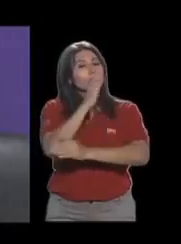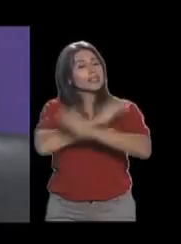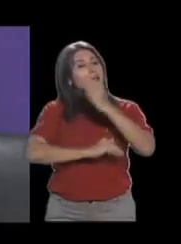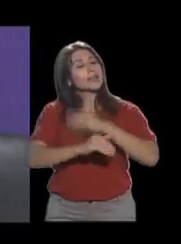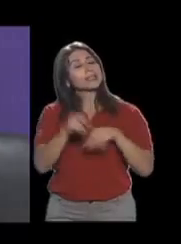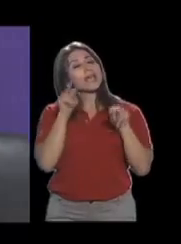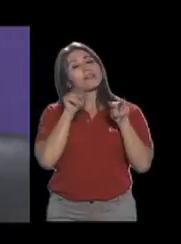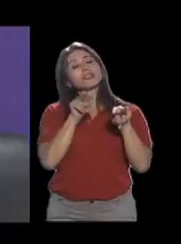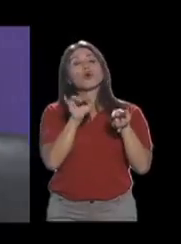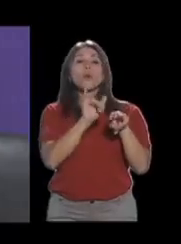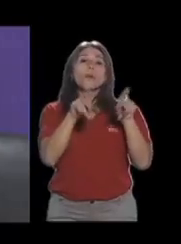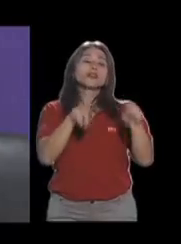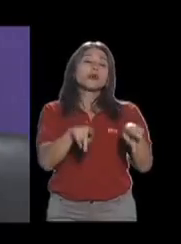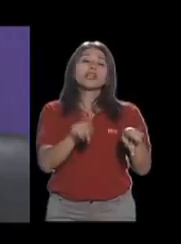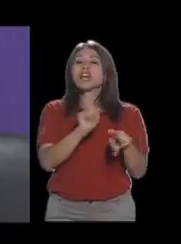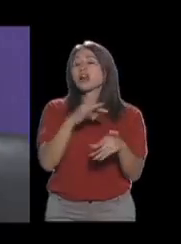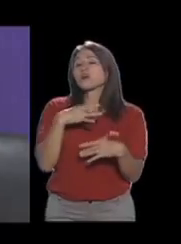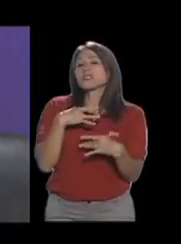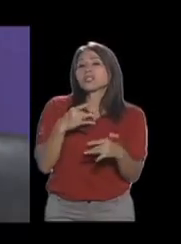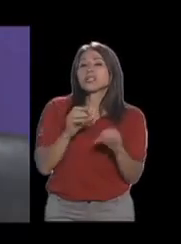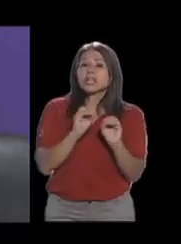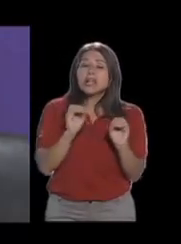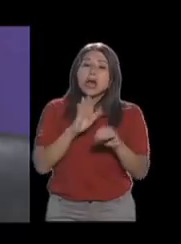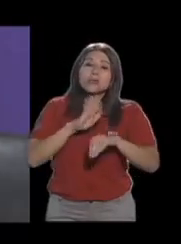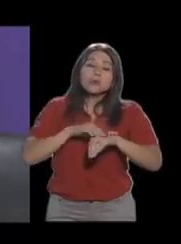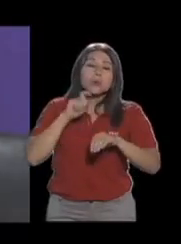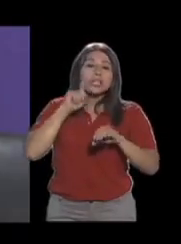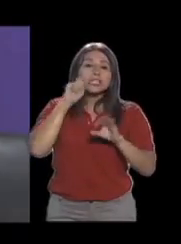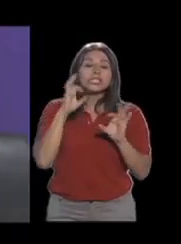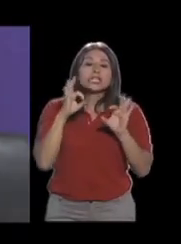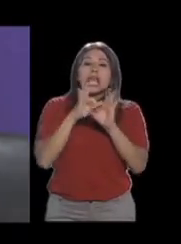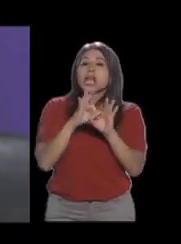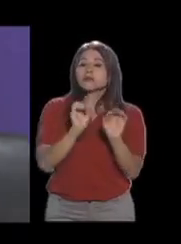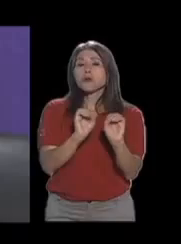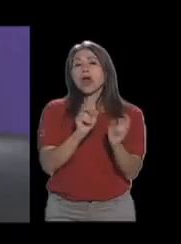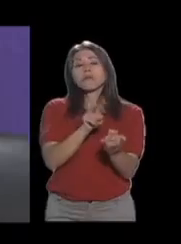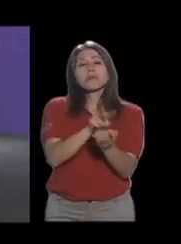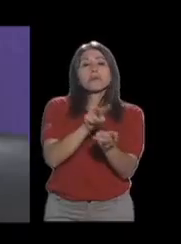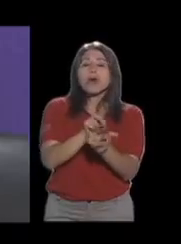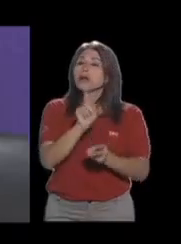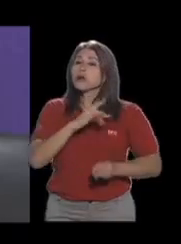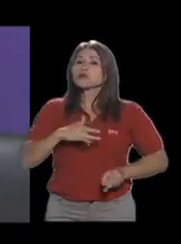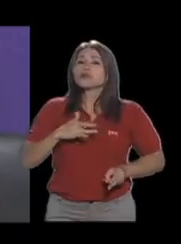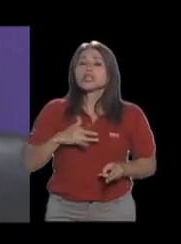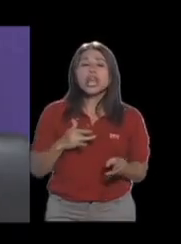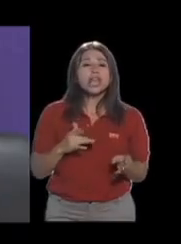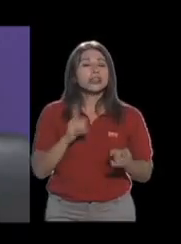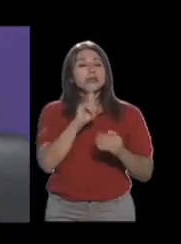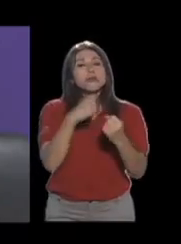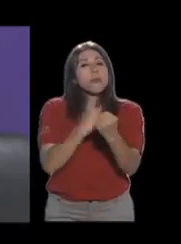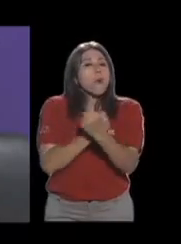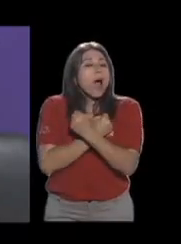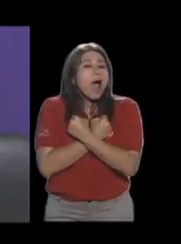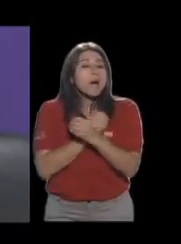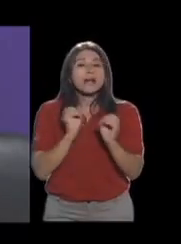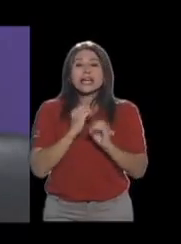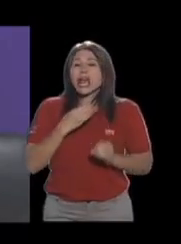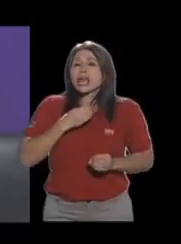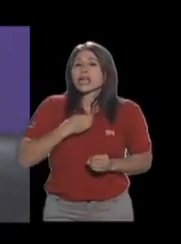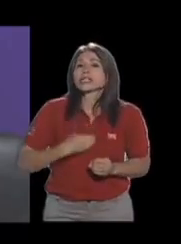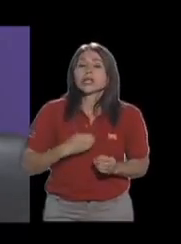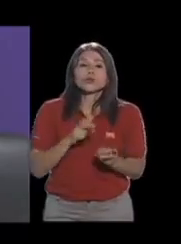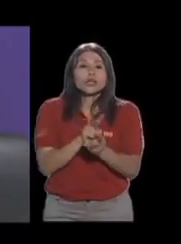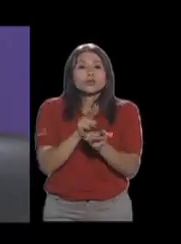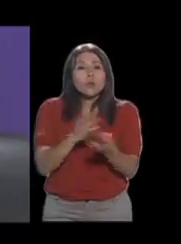son asexuadas, que no sienten, que no aman, que no tienen deseos sexuales, ¿verdad? Que